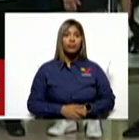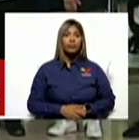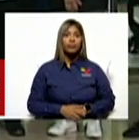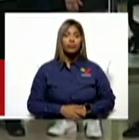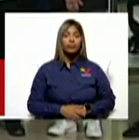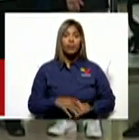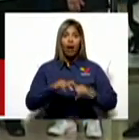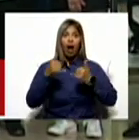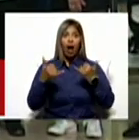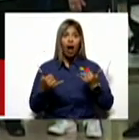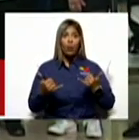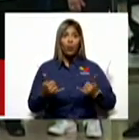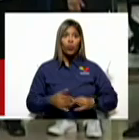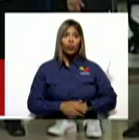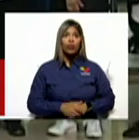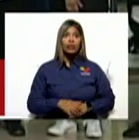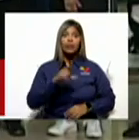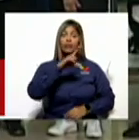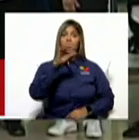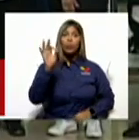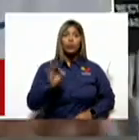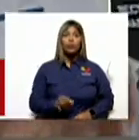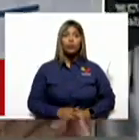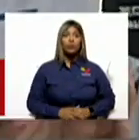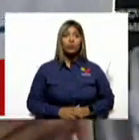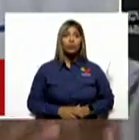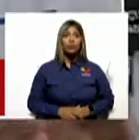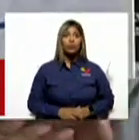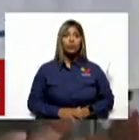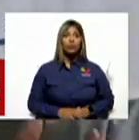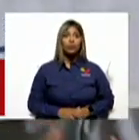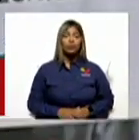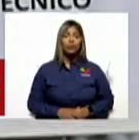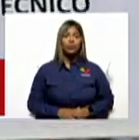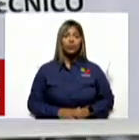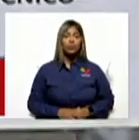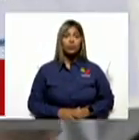A este momento, 100%.